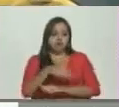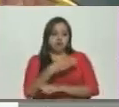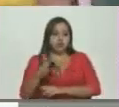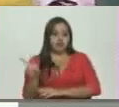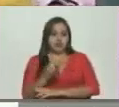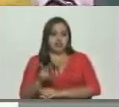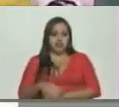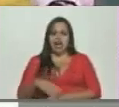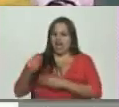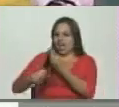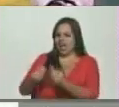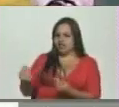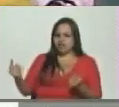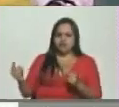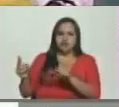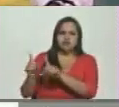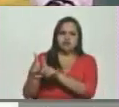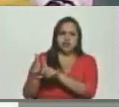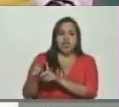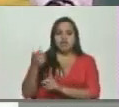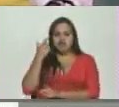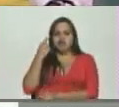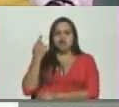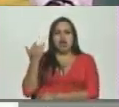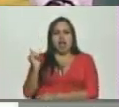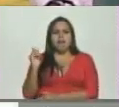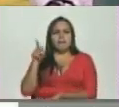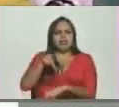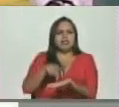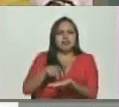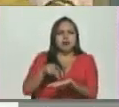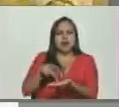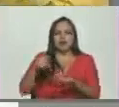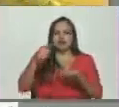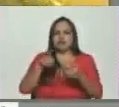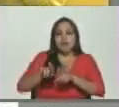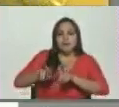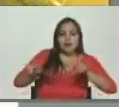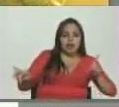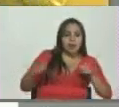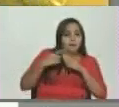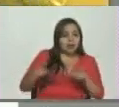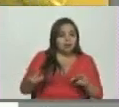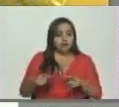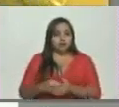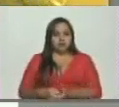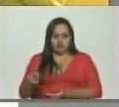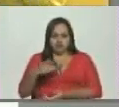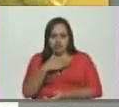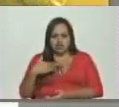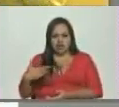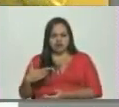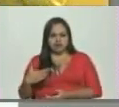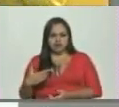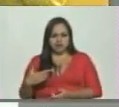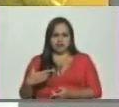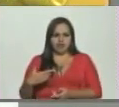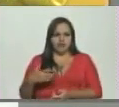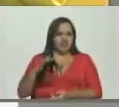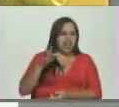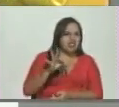realizado un dúo? O sea, sé que han participado, o sea, por separado, pero ¿se atrevería Francisco